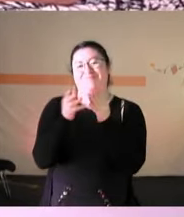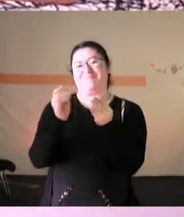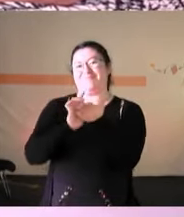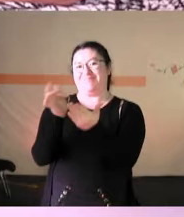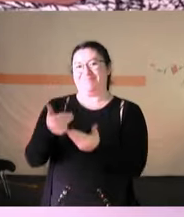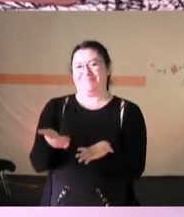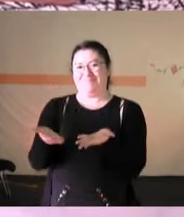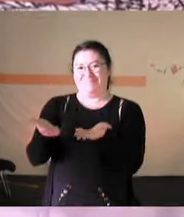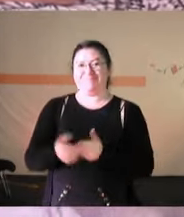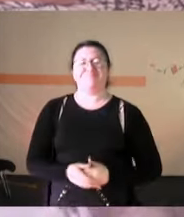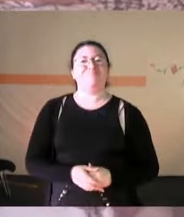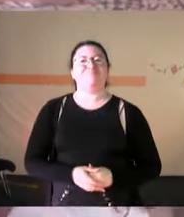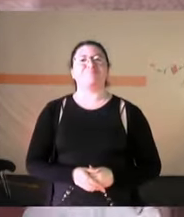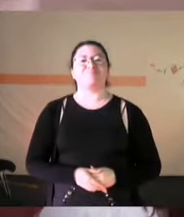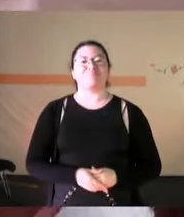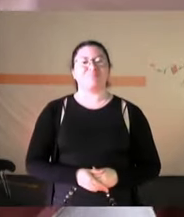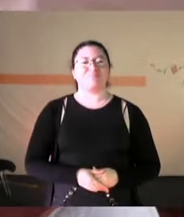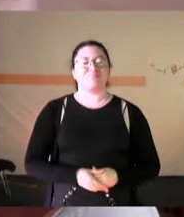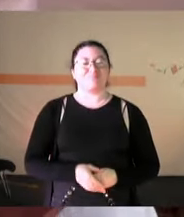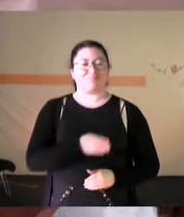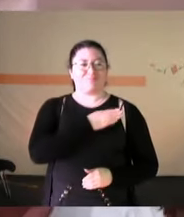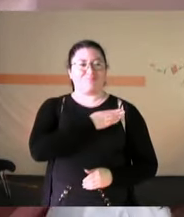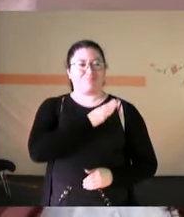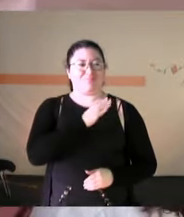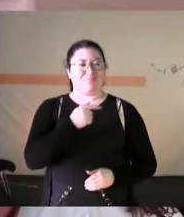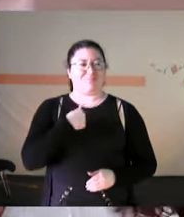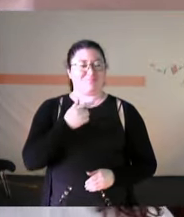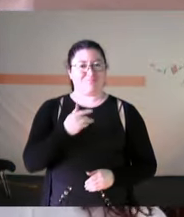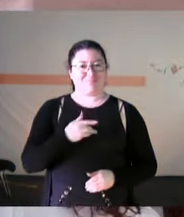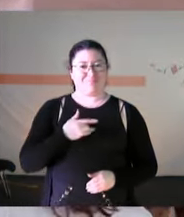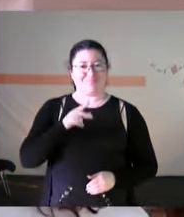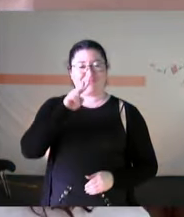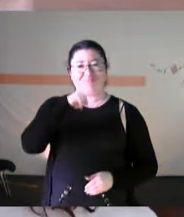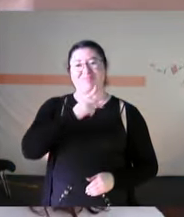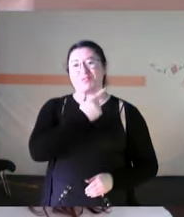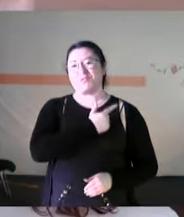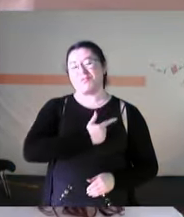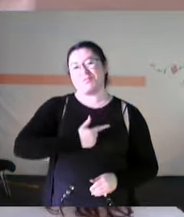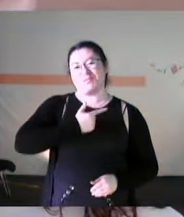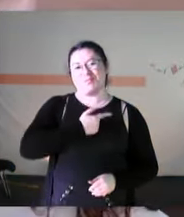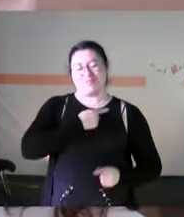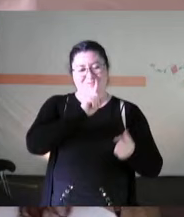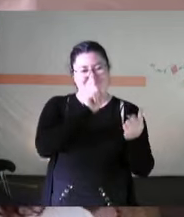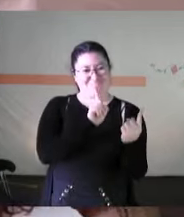Adelante. Bueno, a mí me da mucho, mucho gusto estar aquí frente a ti.